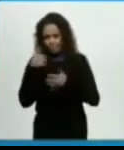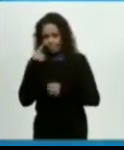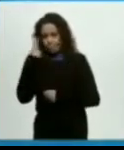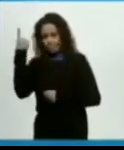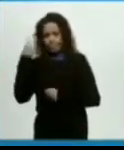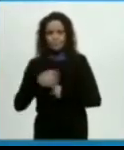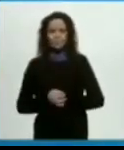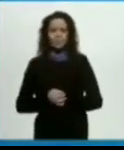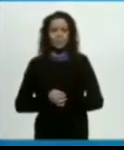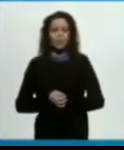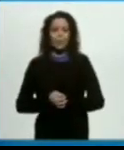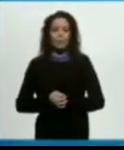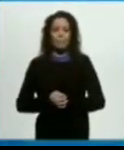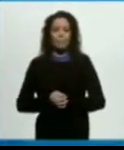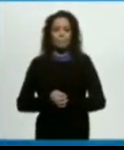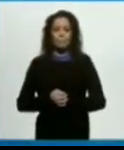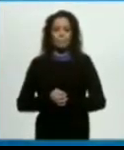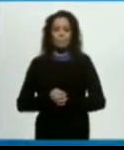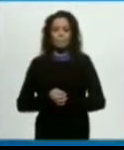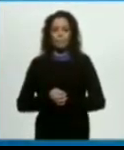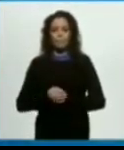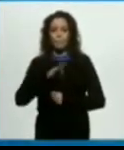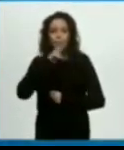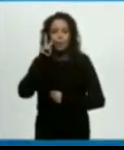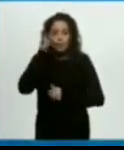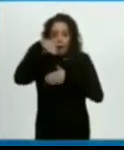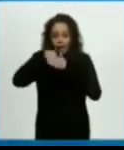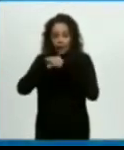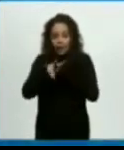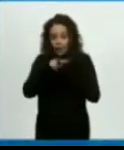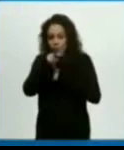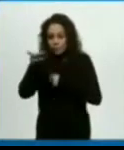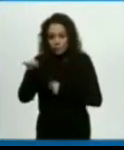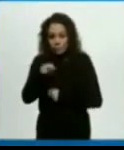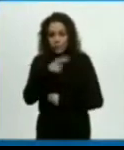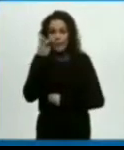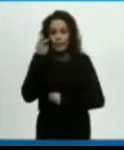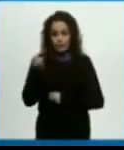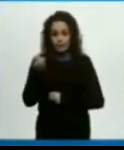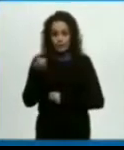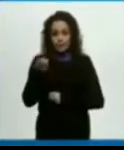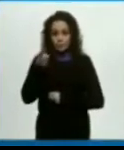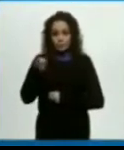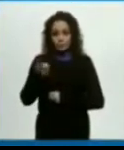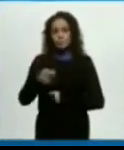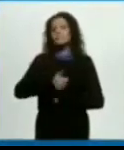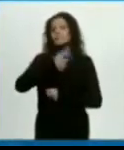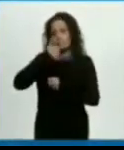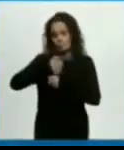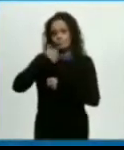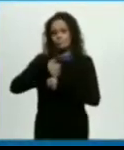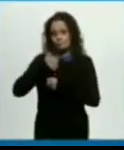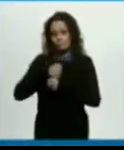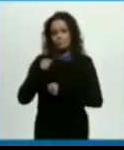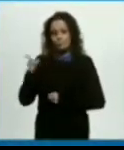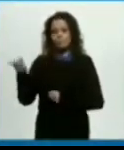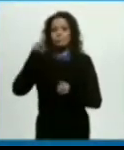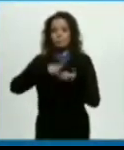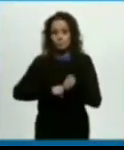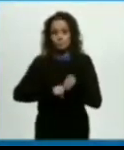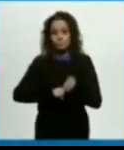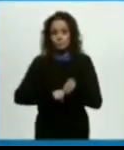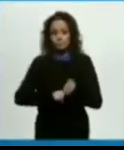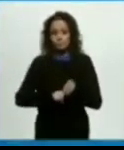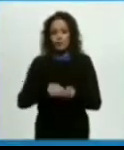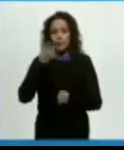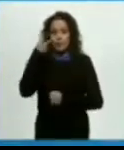se miraría por dentro, más o menos así, y aquí estaría nuestro sexto vértice. Entonces tenemos aquí